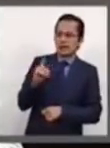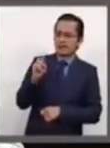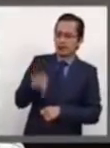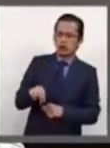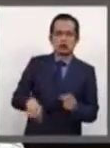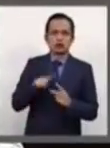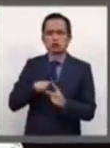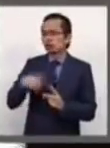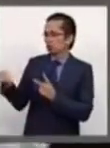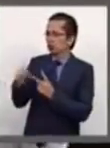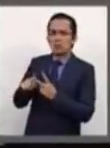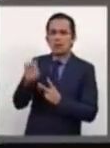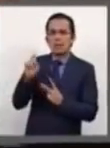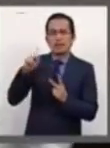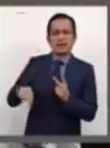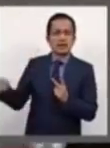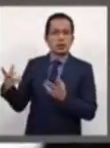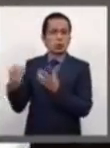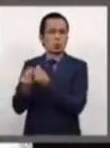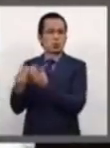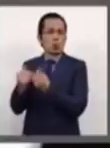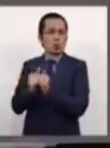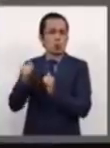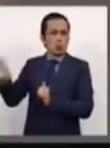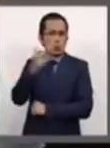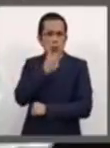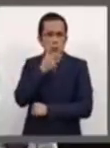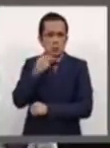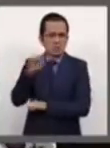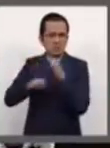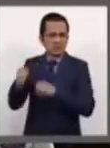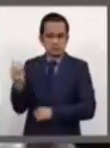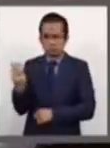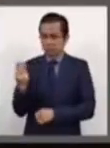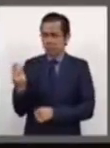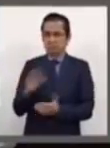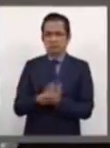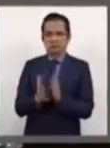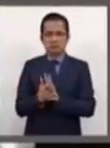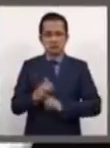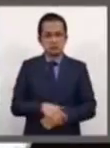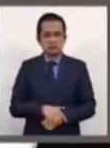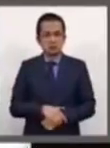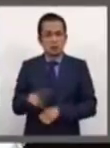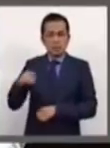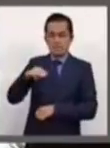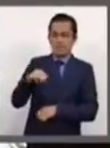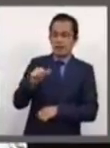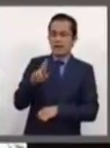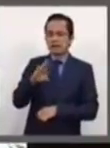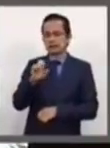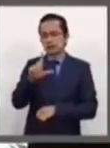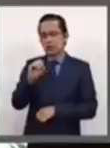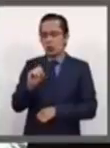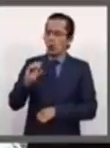este señor? Hoy sabemos que desde el 2011, Marcelo Odebrecht hace